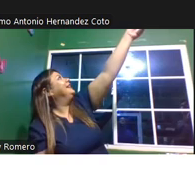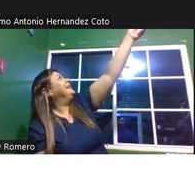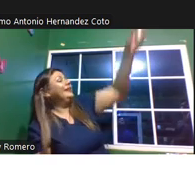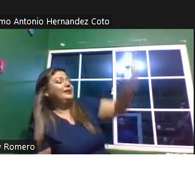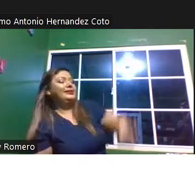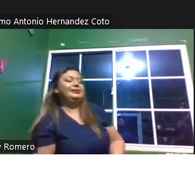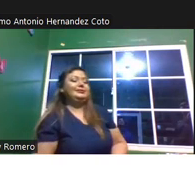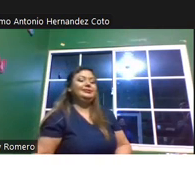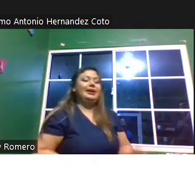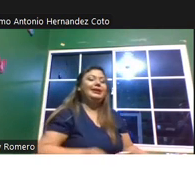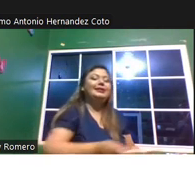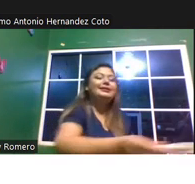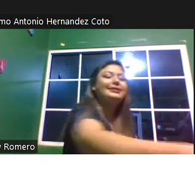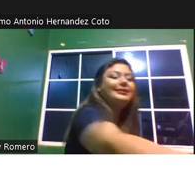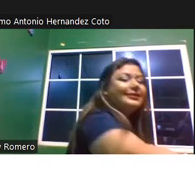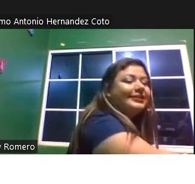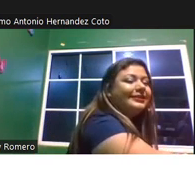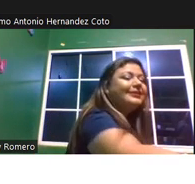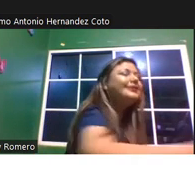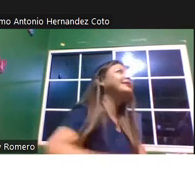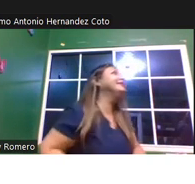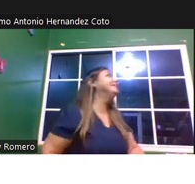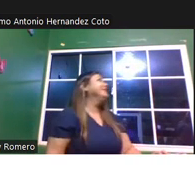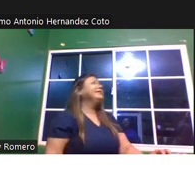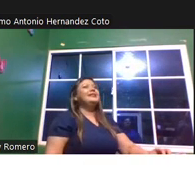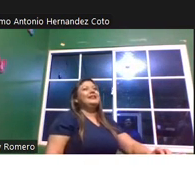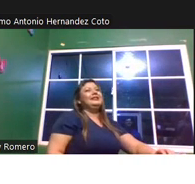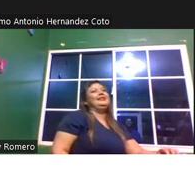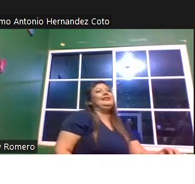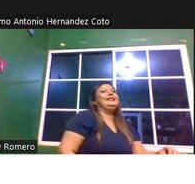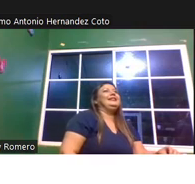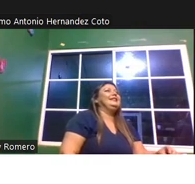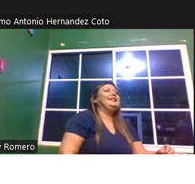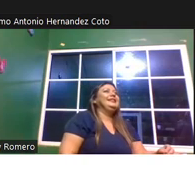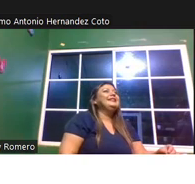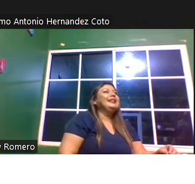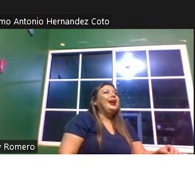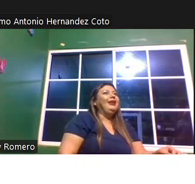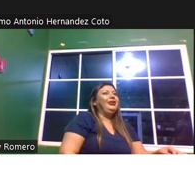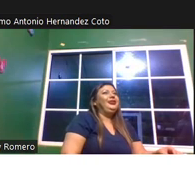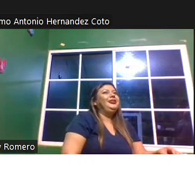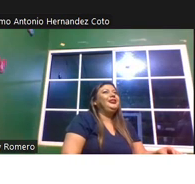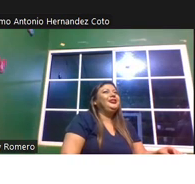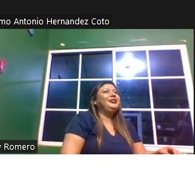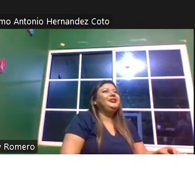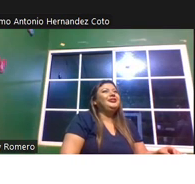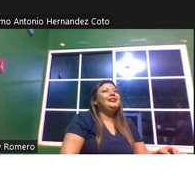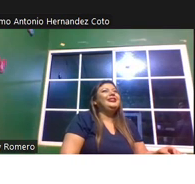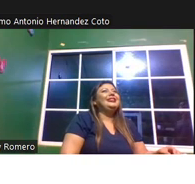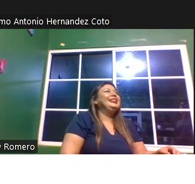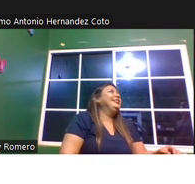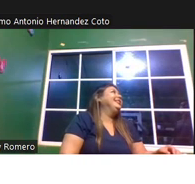colocados, bien establecidos y fidelizados a través de personas que realmente responden a lo que nosotros